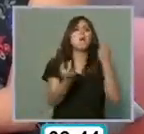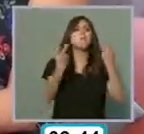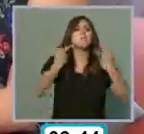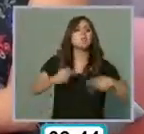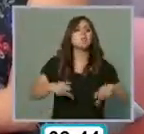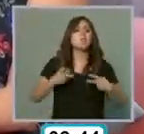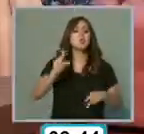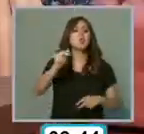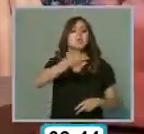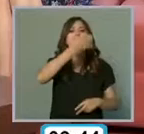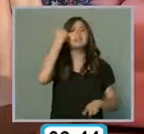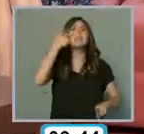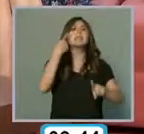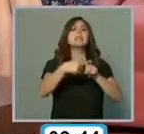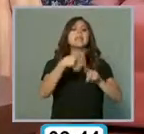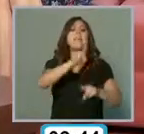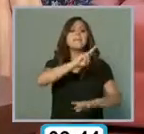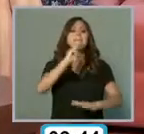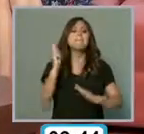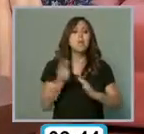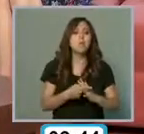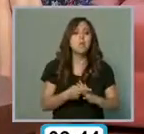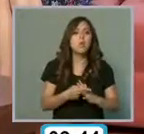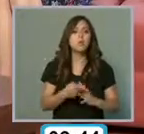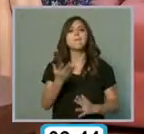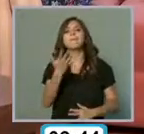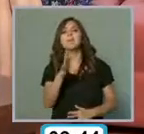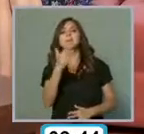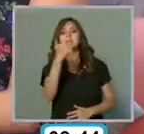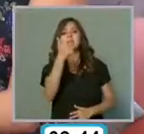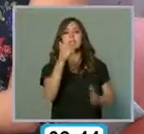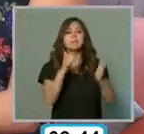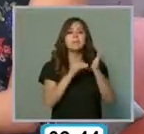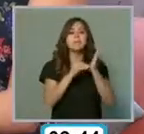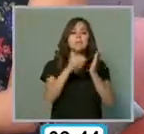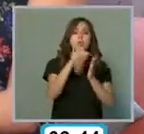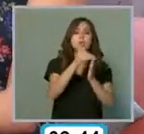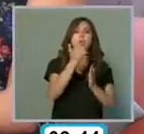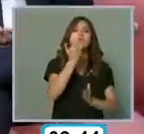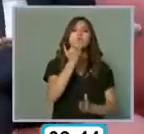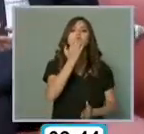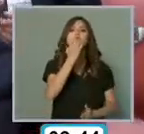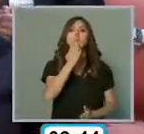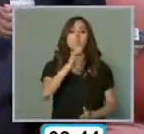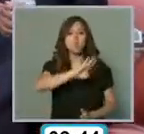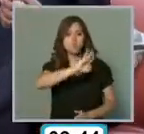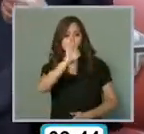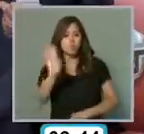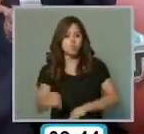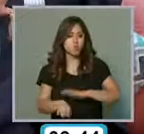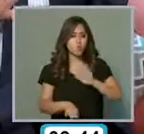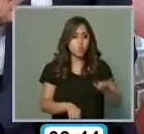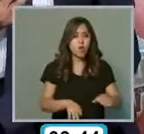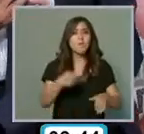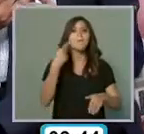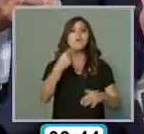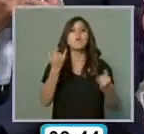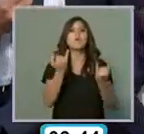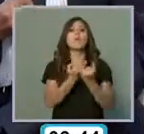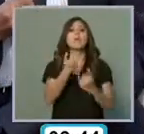quienes mató. En efecto, mató a cerca de 6 millones de judíos, pero se nos olvida que mató a